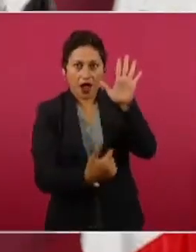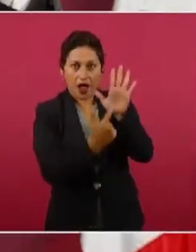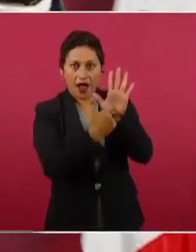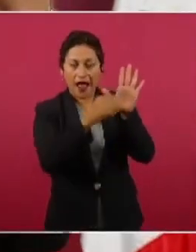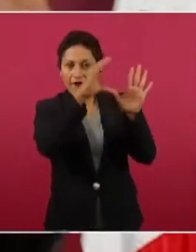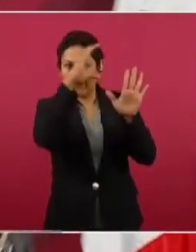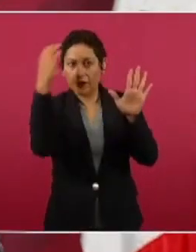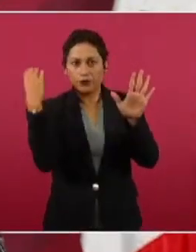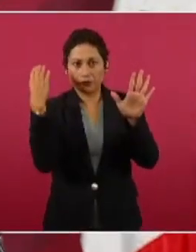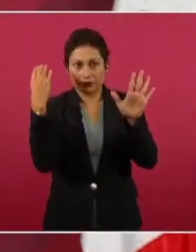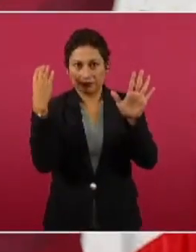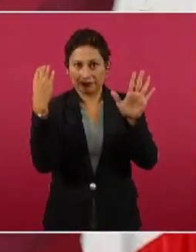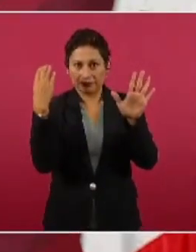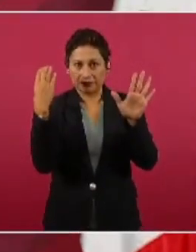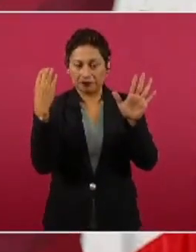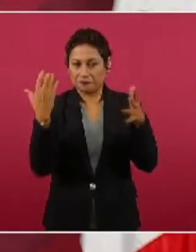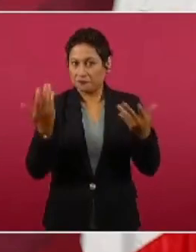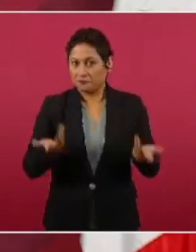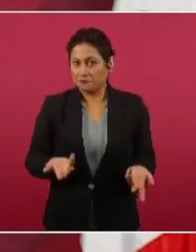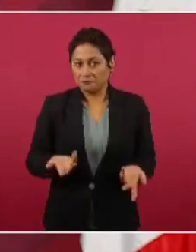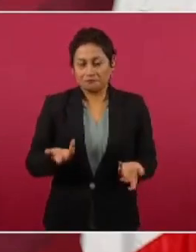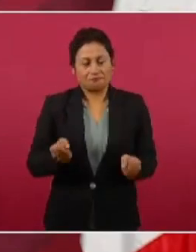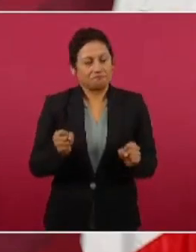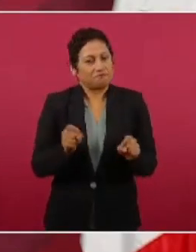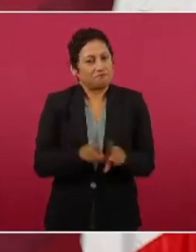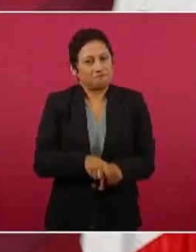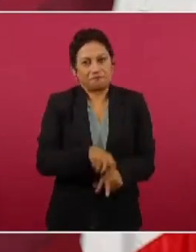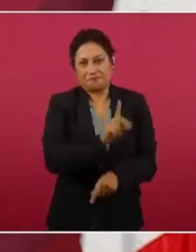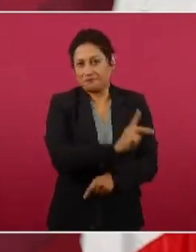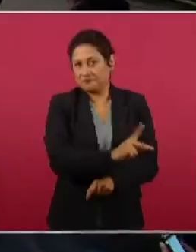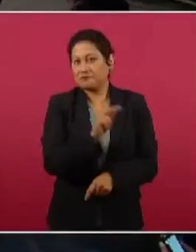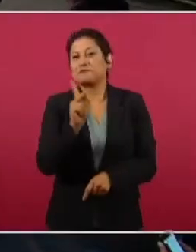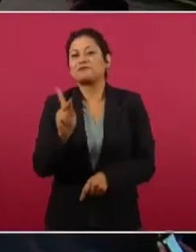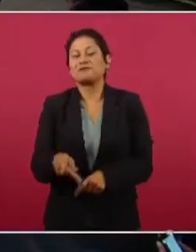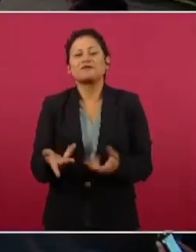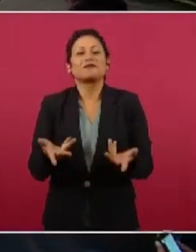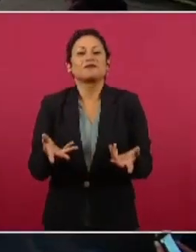Así. O lo del New York Times dedicándole